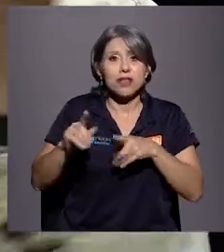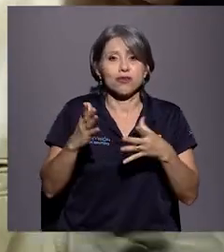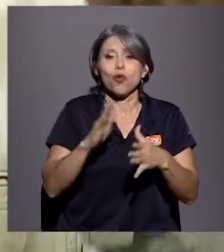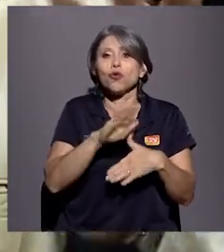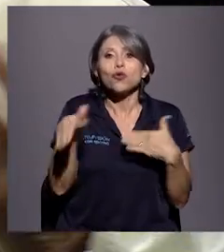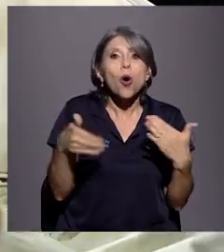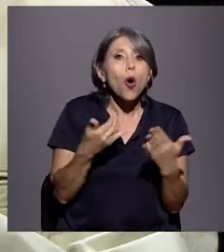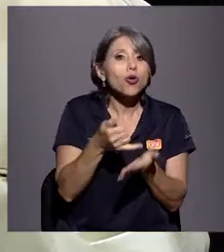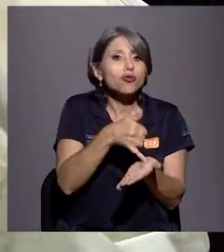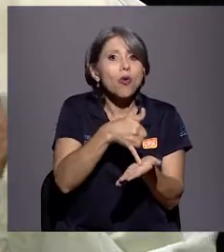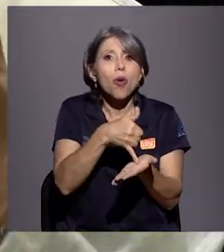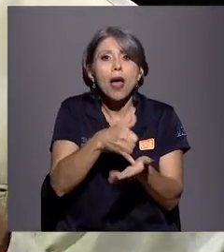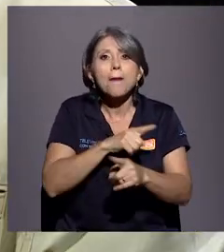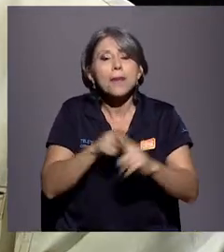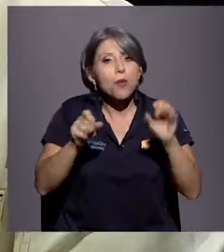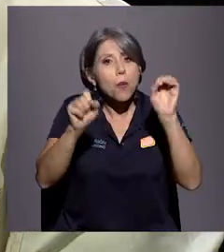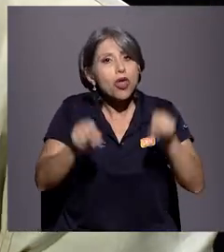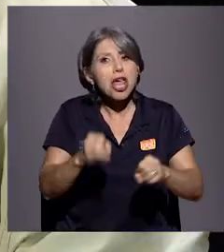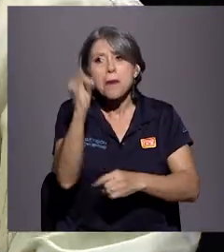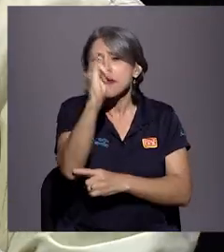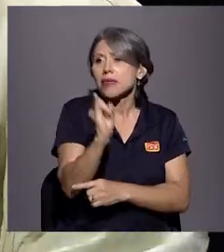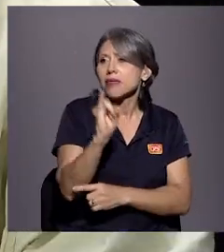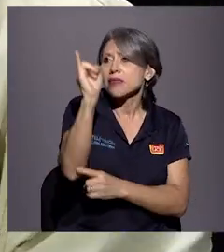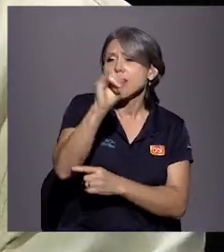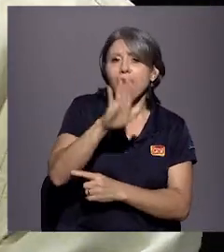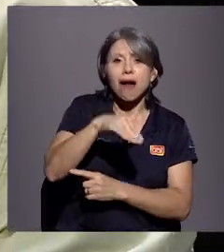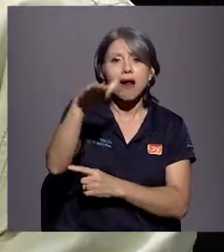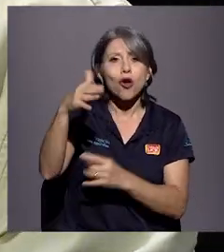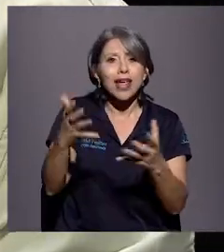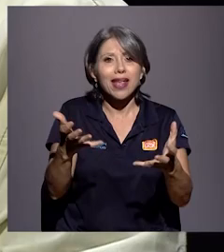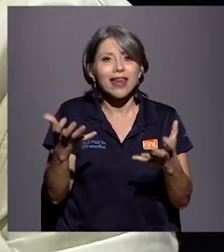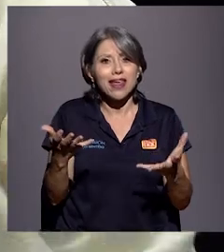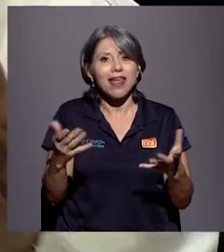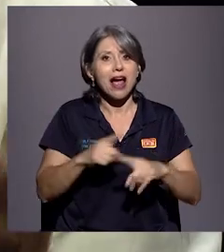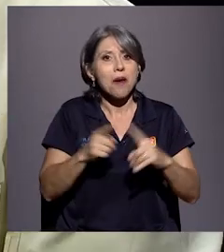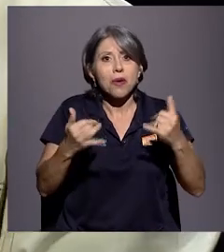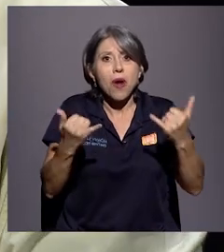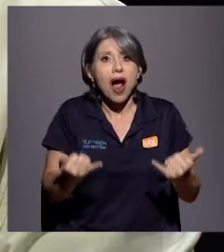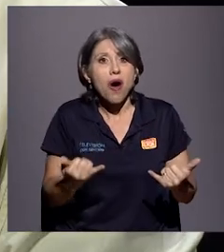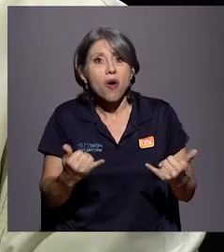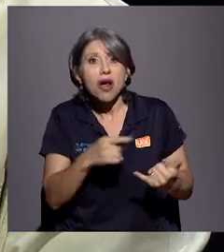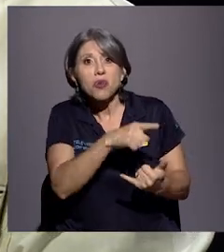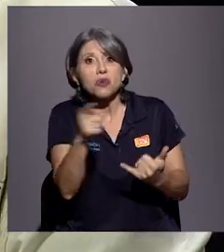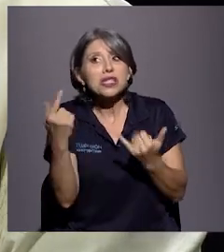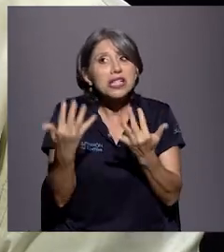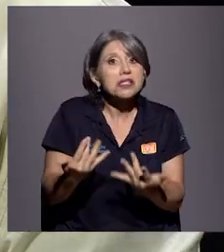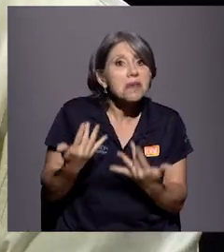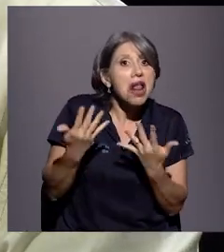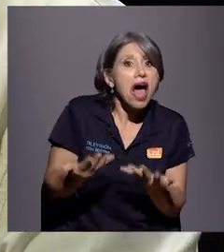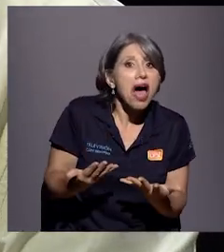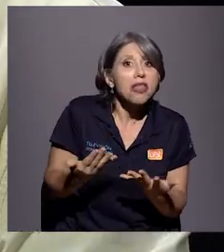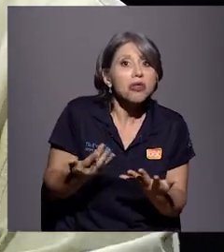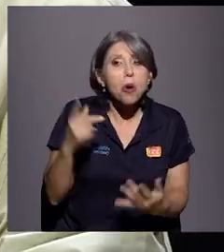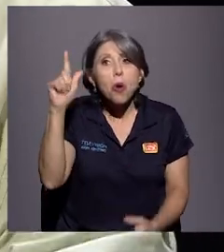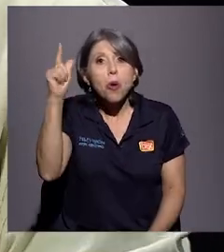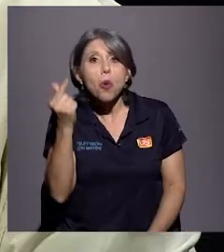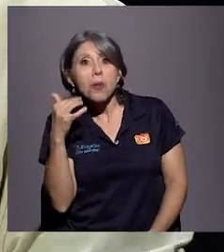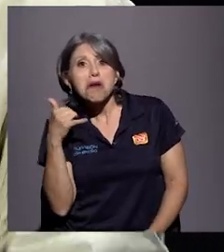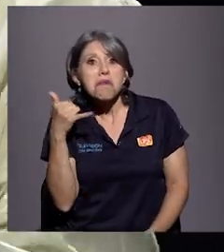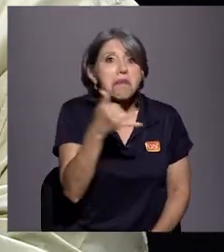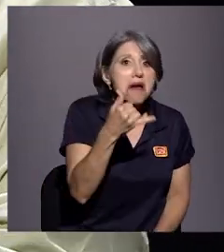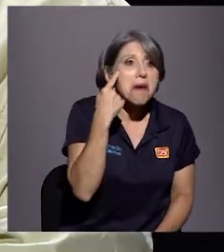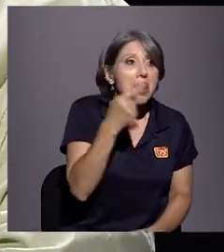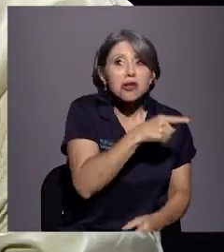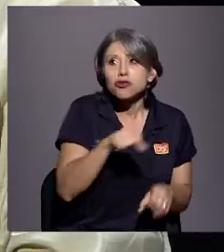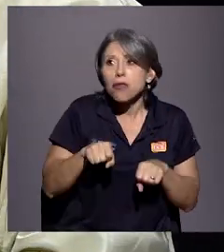podían pintar lo que querían. Estos jóvenes están esperando por la llamada de la Uber para entregar una comida para esto, o